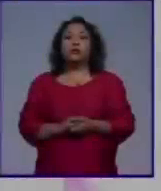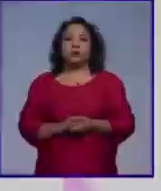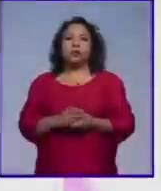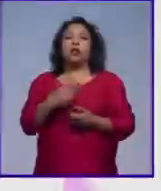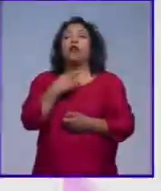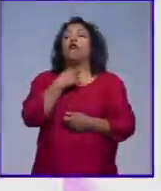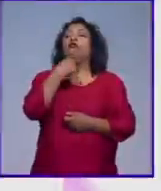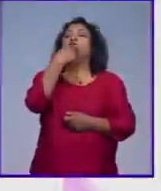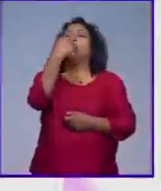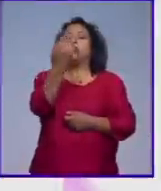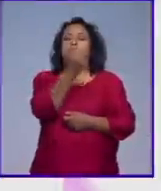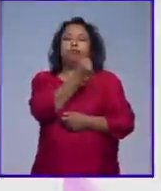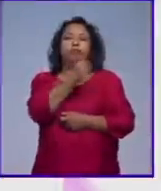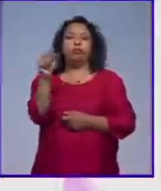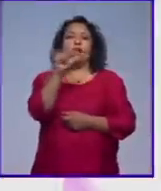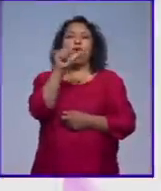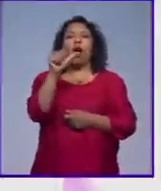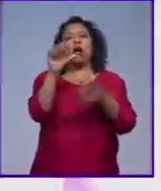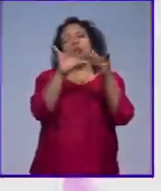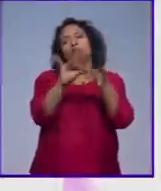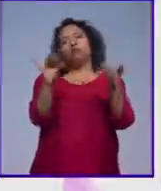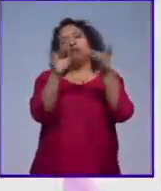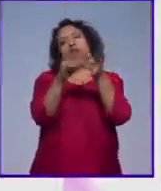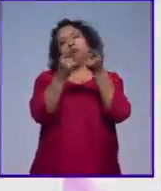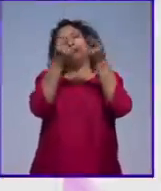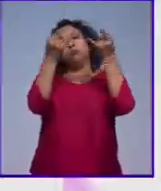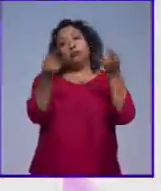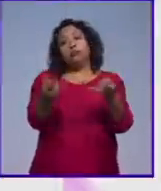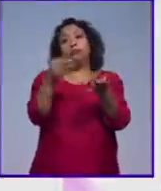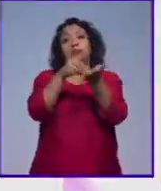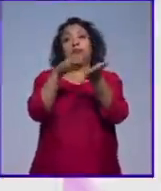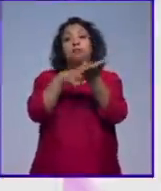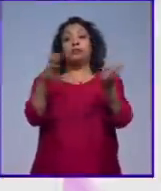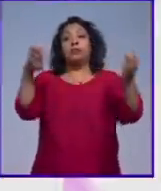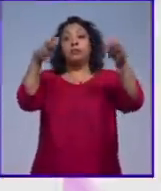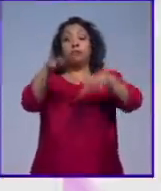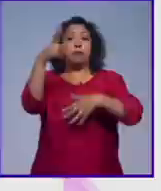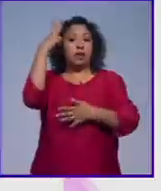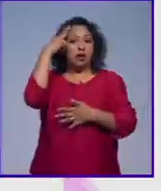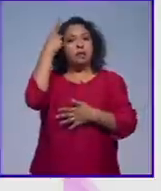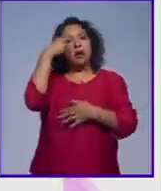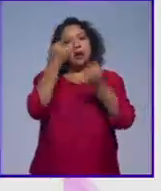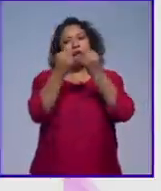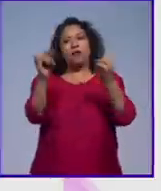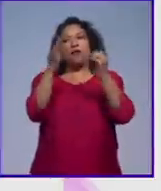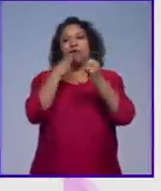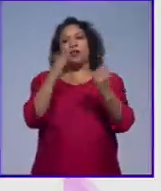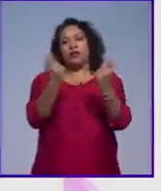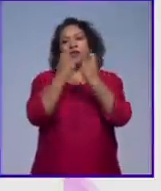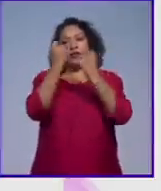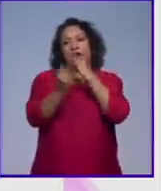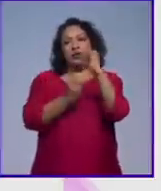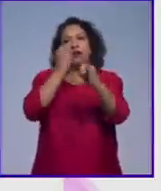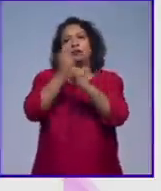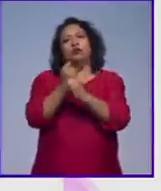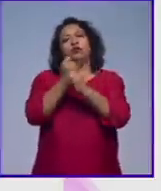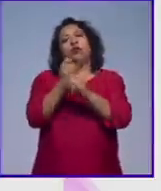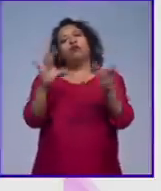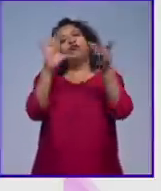Las voces expertas en el arte de contar historias se dieron cita en Bellas Artes para inaugurar el Festival Internacional de Narración